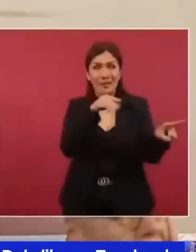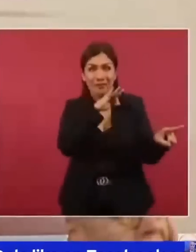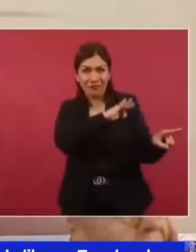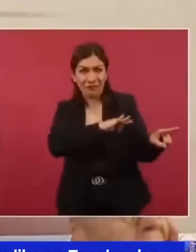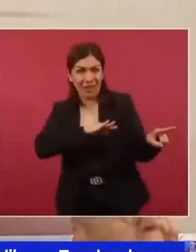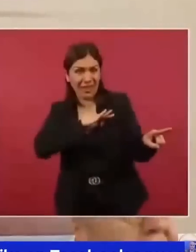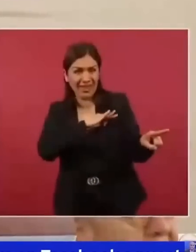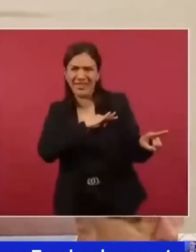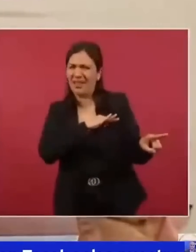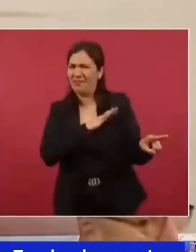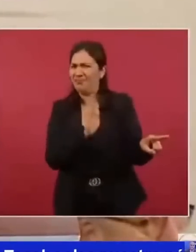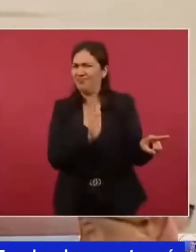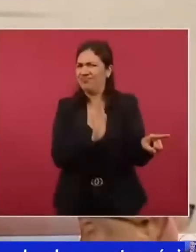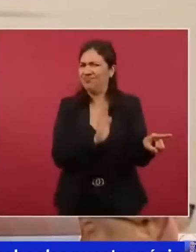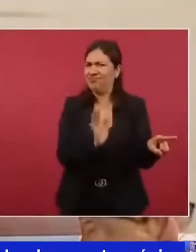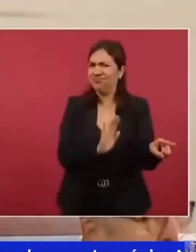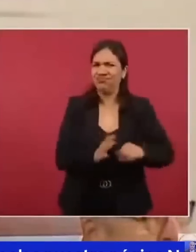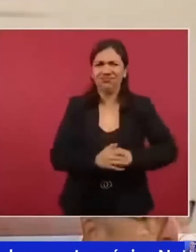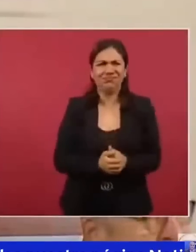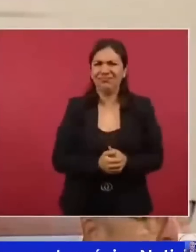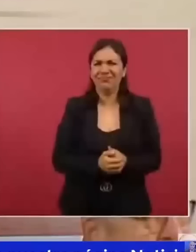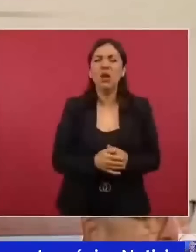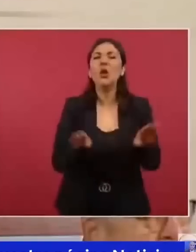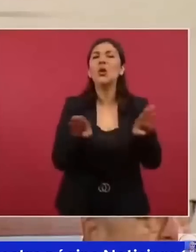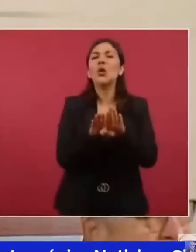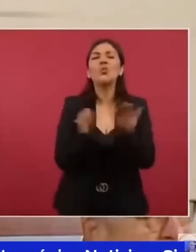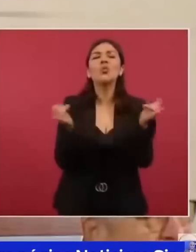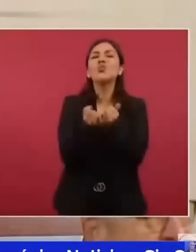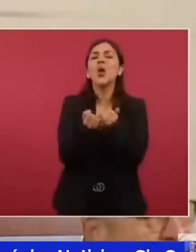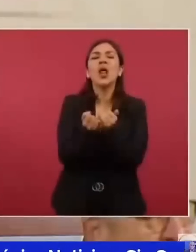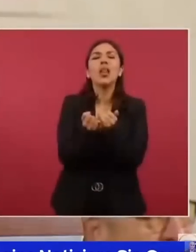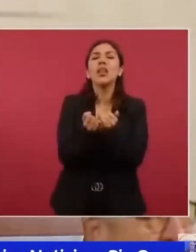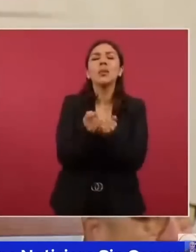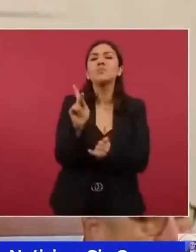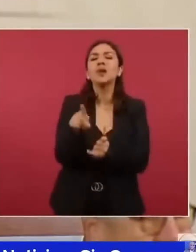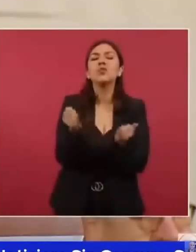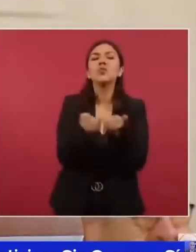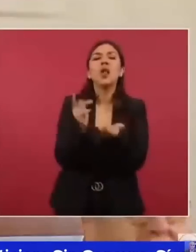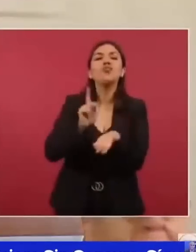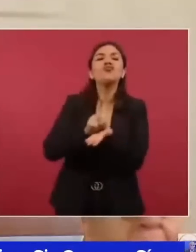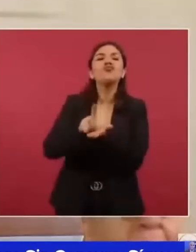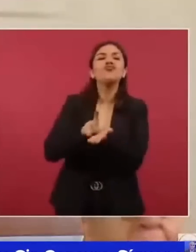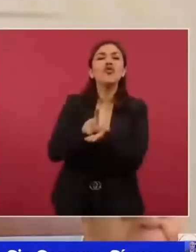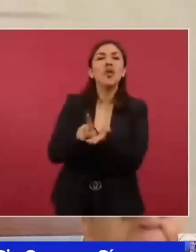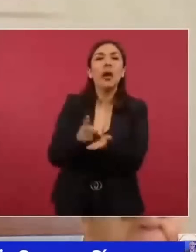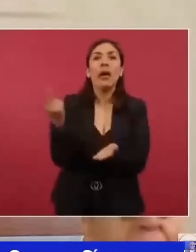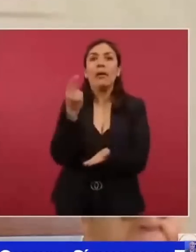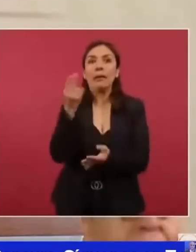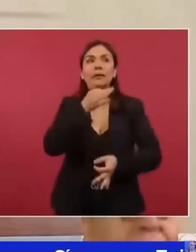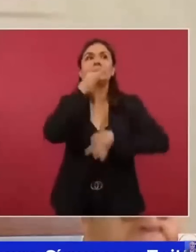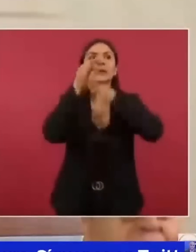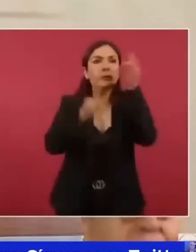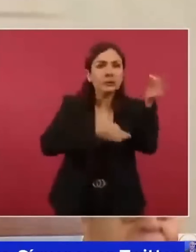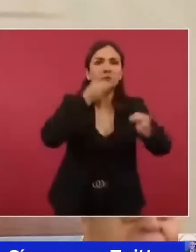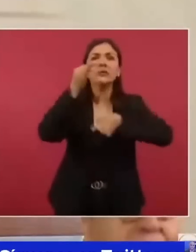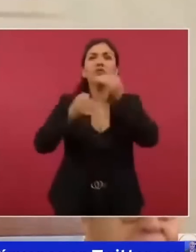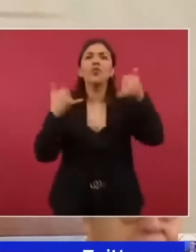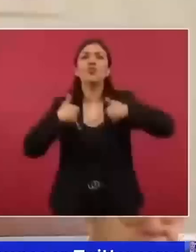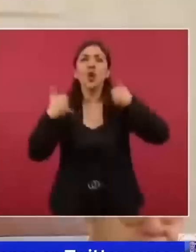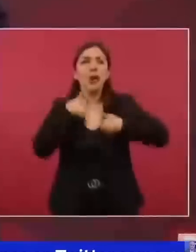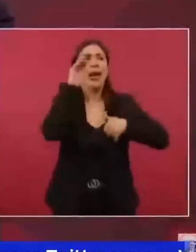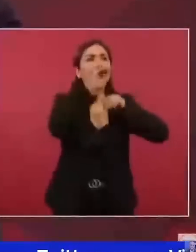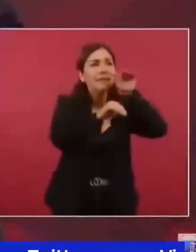felicidad. Es como lo de las drogas, que hay que hacer campaña a los jóvenes